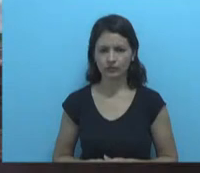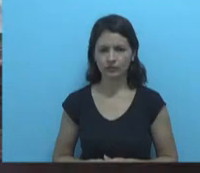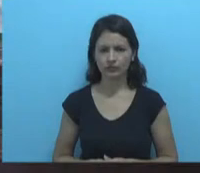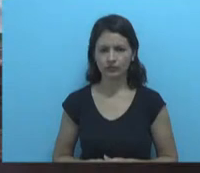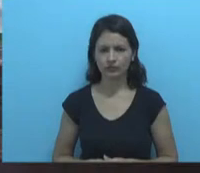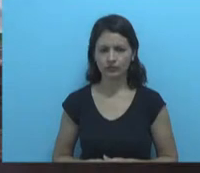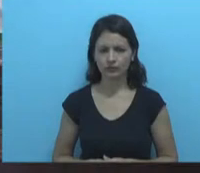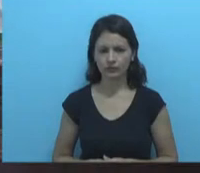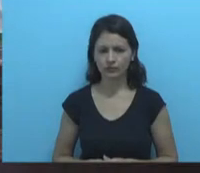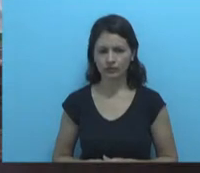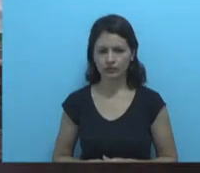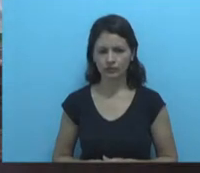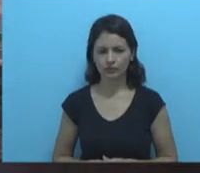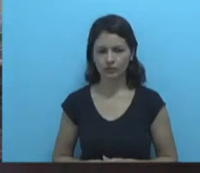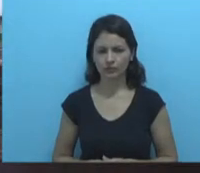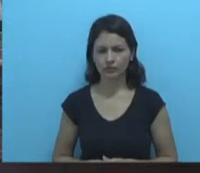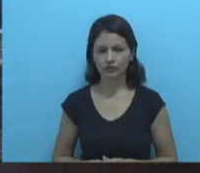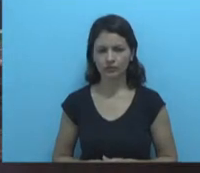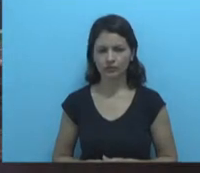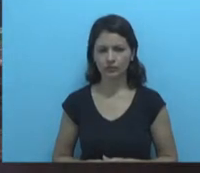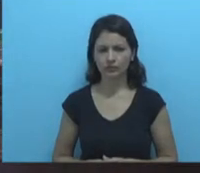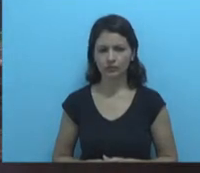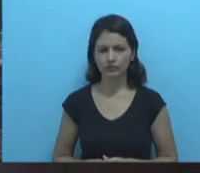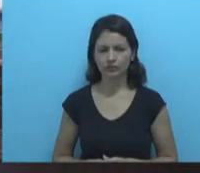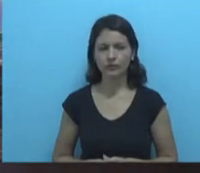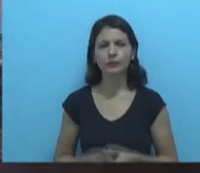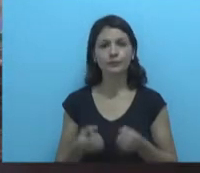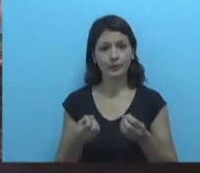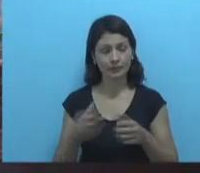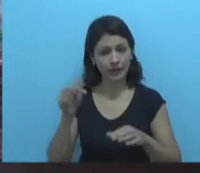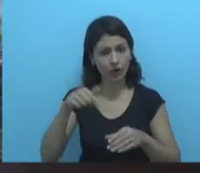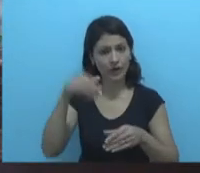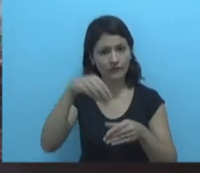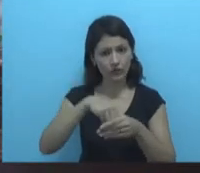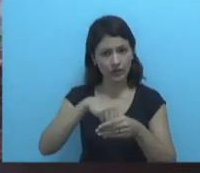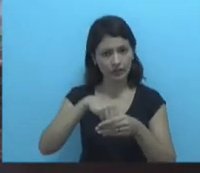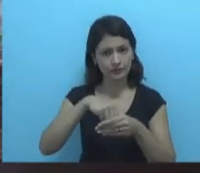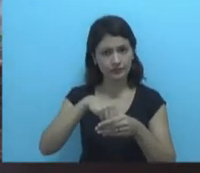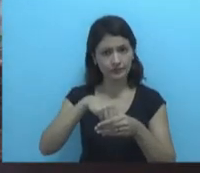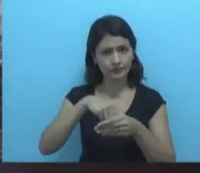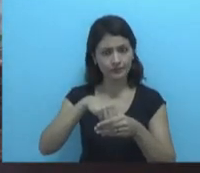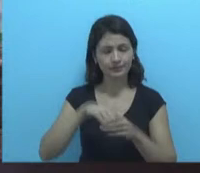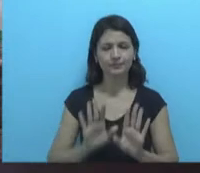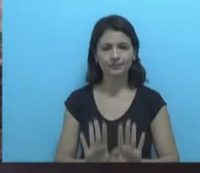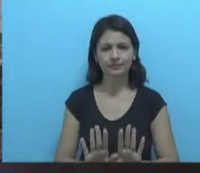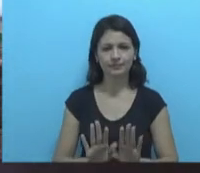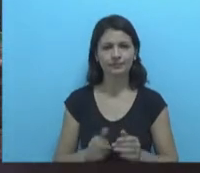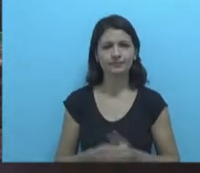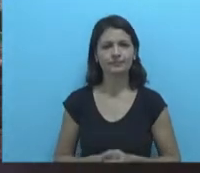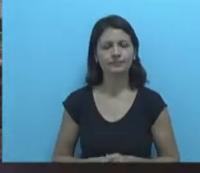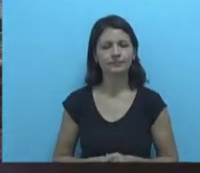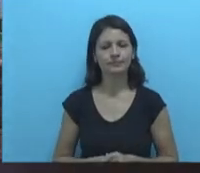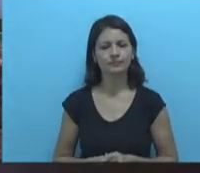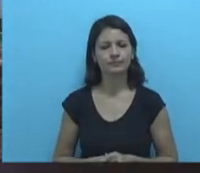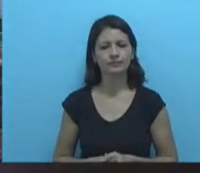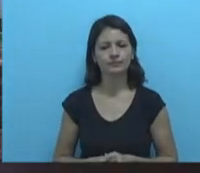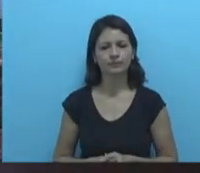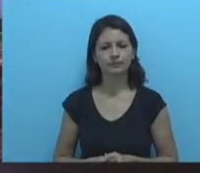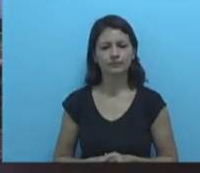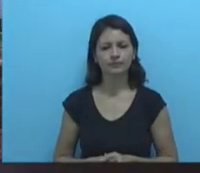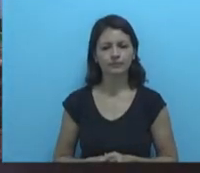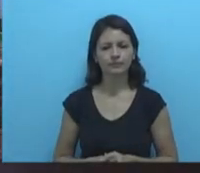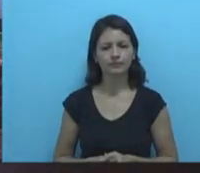Ah, perdón, eso ya está. Bueno, vamos a proceder a hacer la votación. Presidente. Sí, diputado. Perdón, Cano. Señor